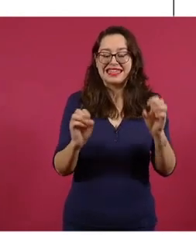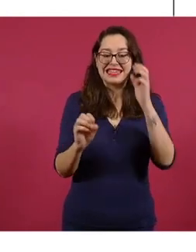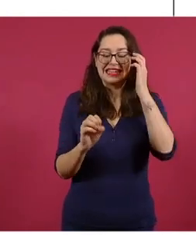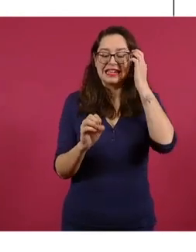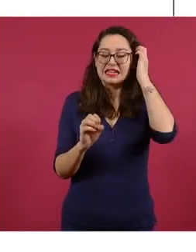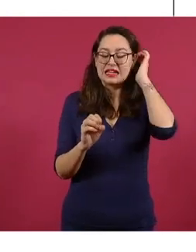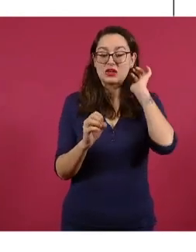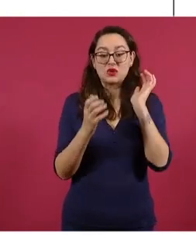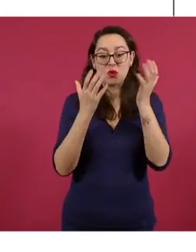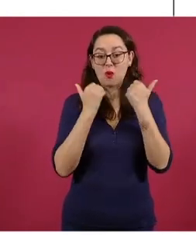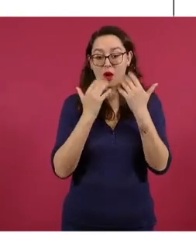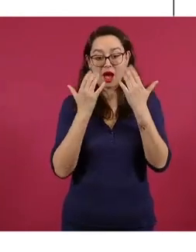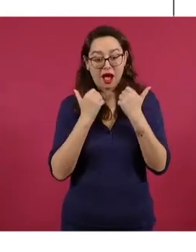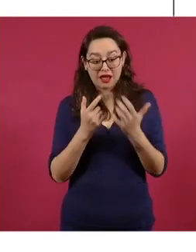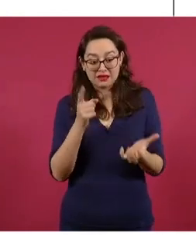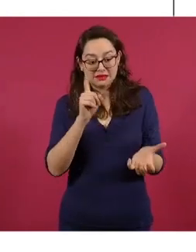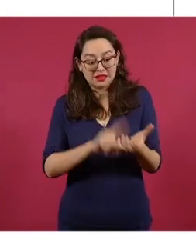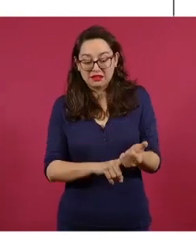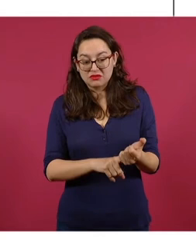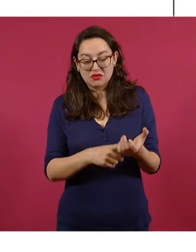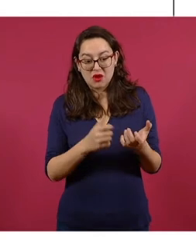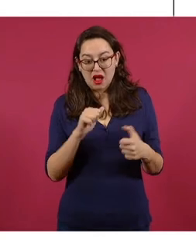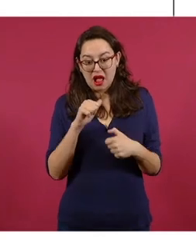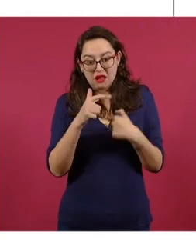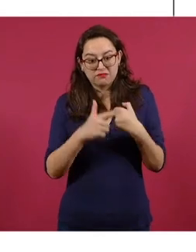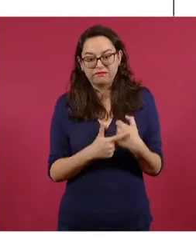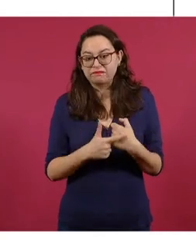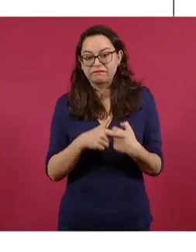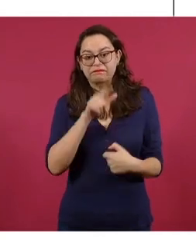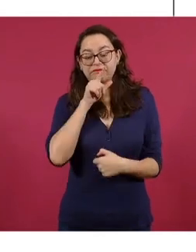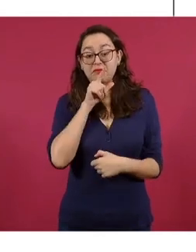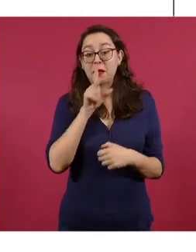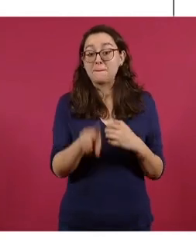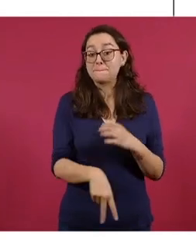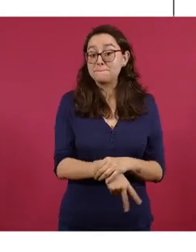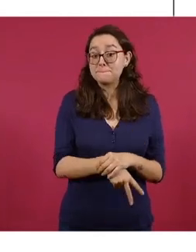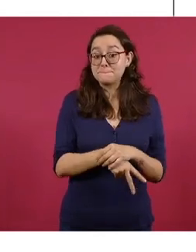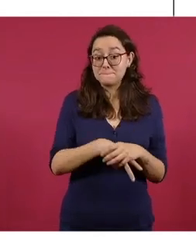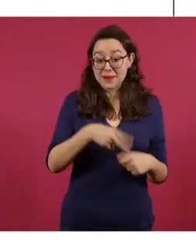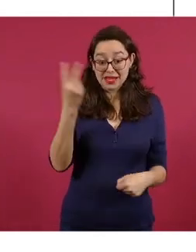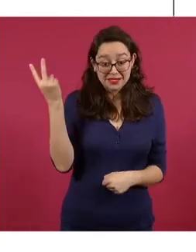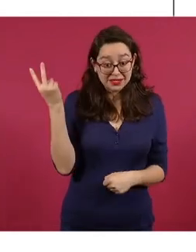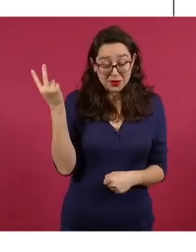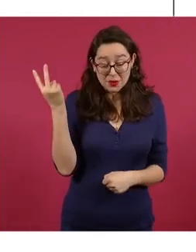empresa especializada en seguridad, no genera